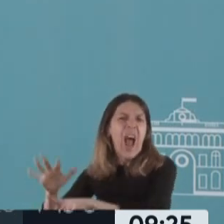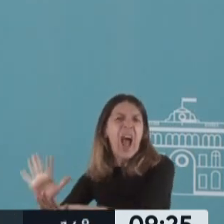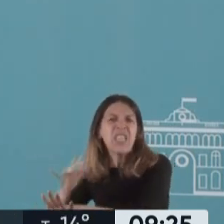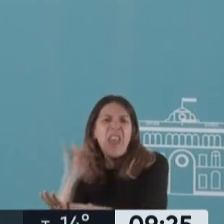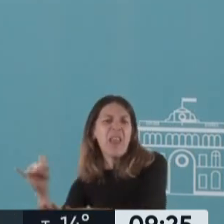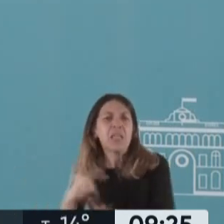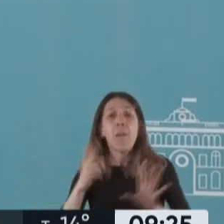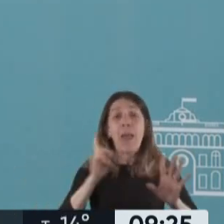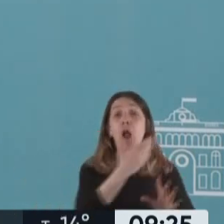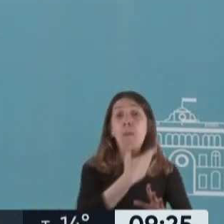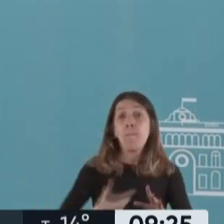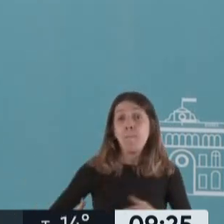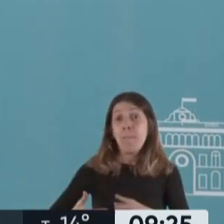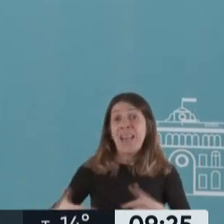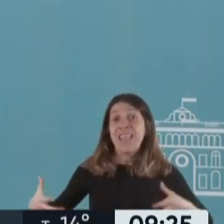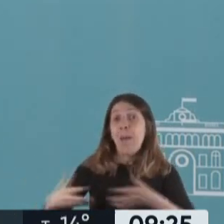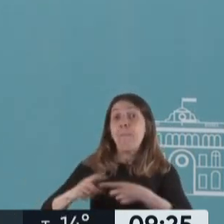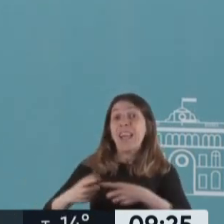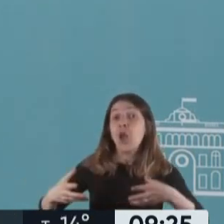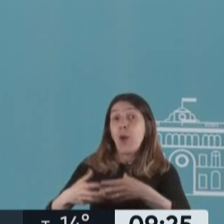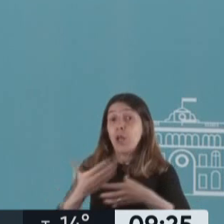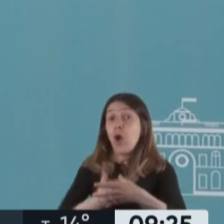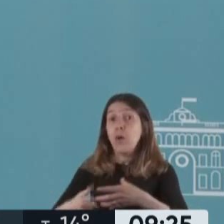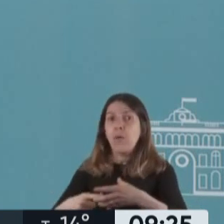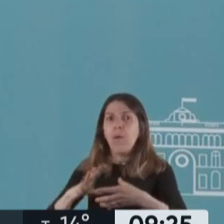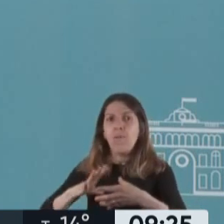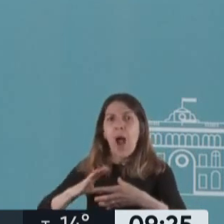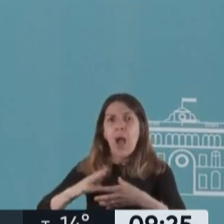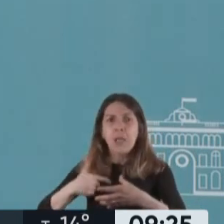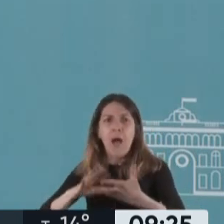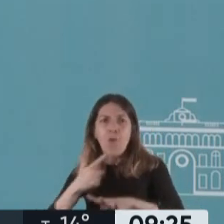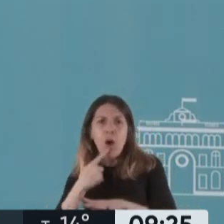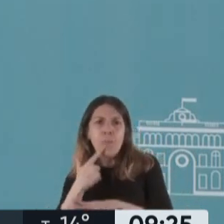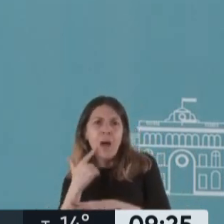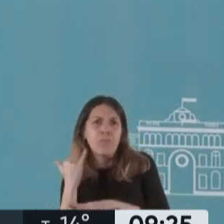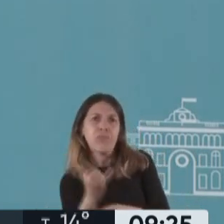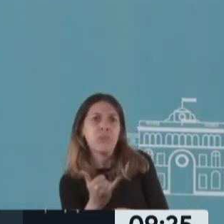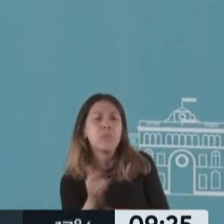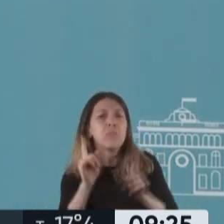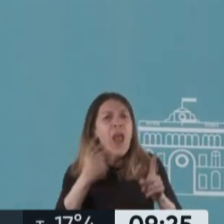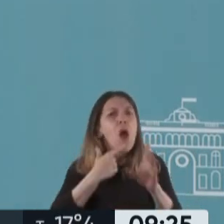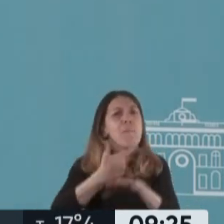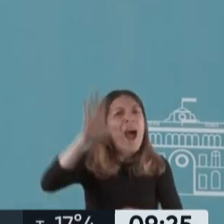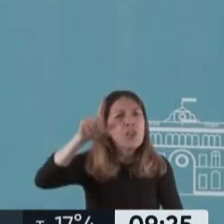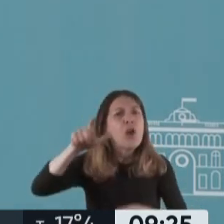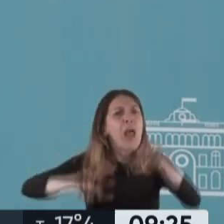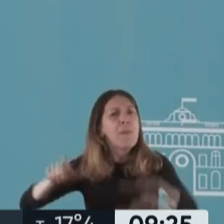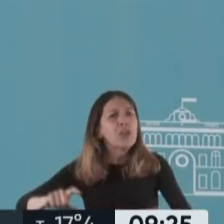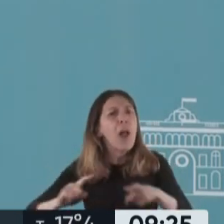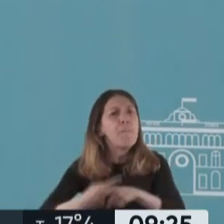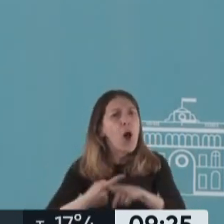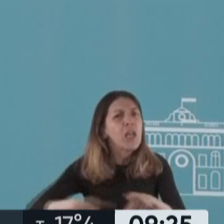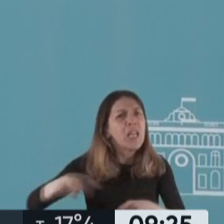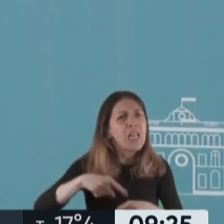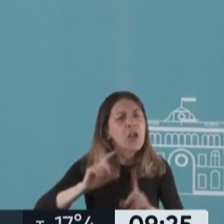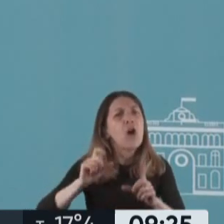de la oposición todavía no se haya pronunciado y todavía no haya repudiado, como sí lo hicieron la enorme mayoría de los dirigentes políticos